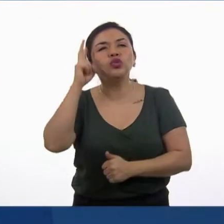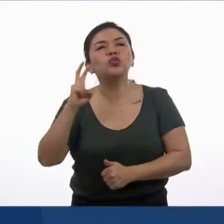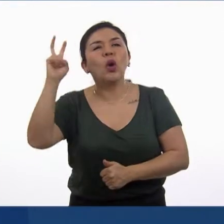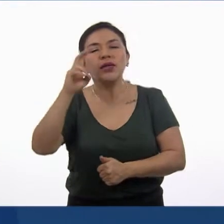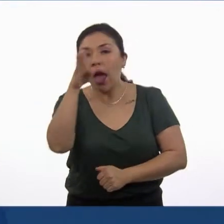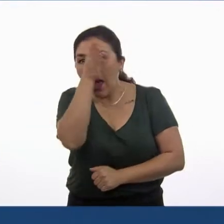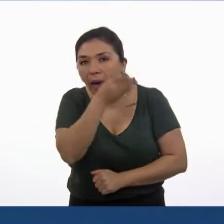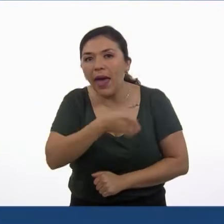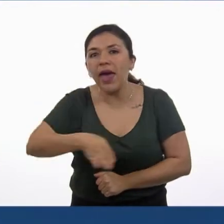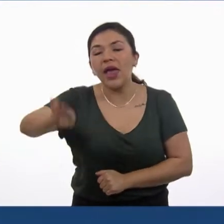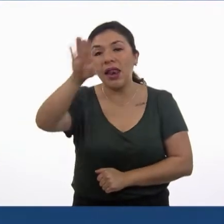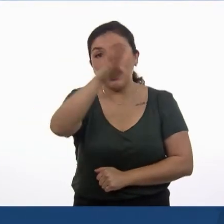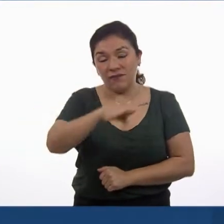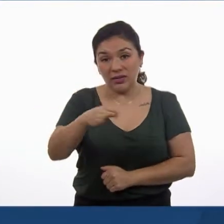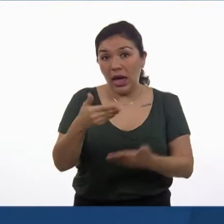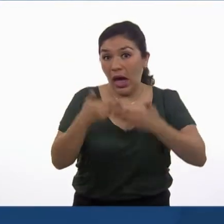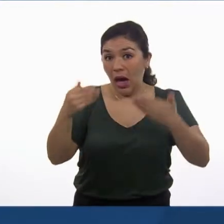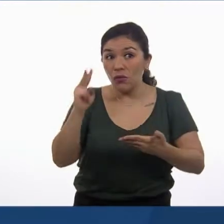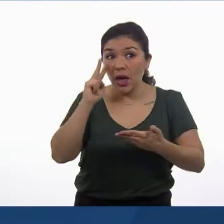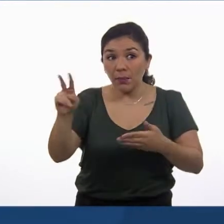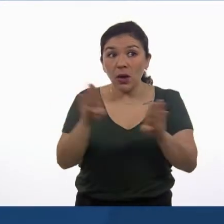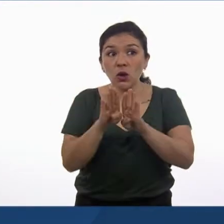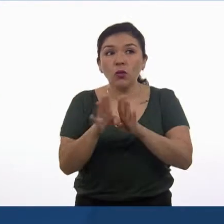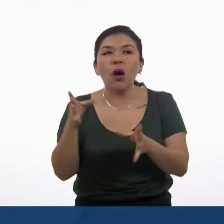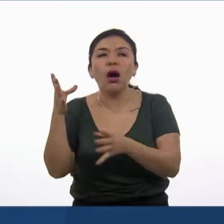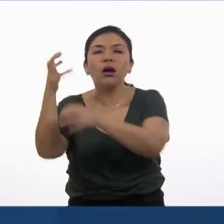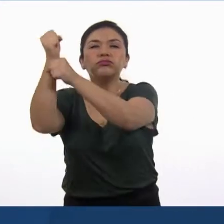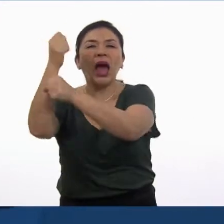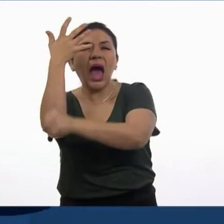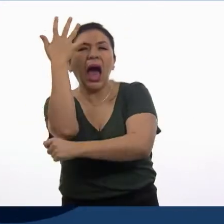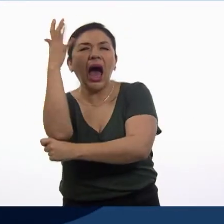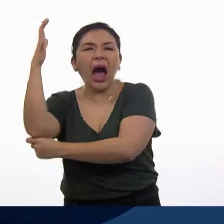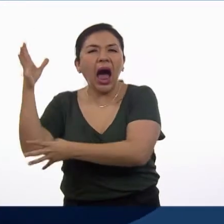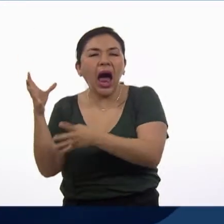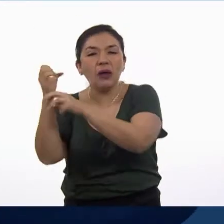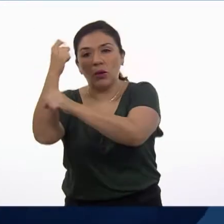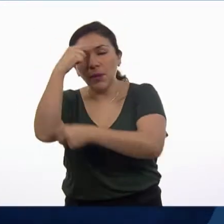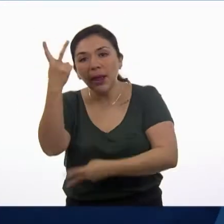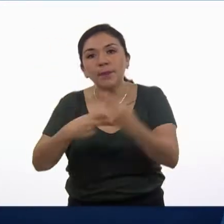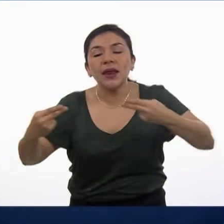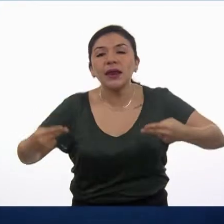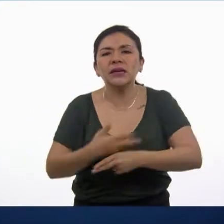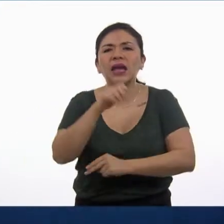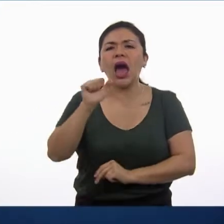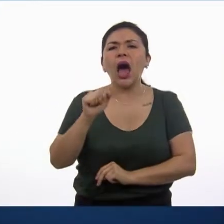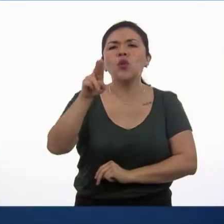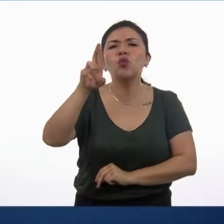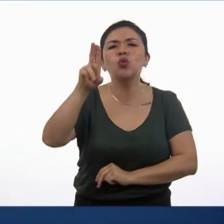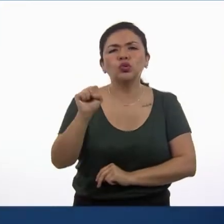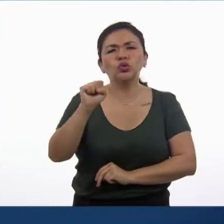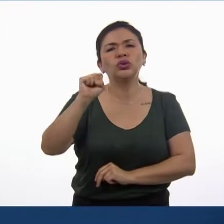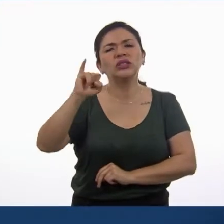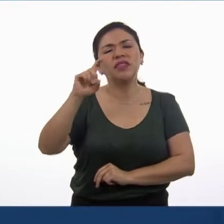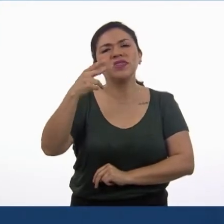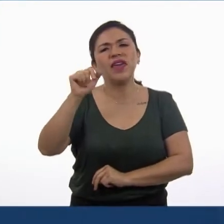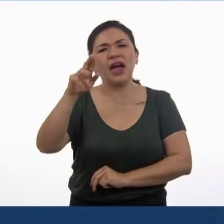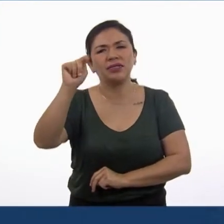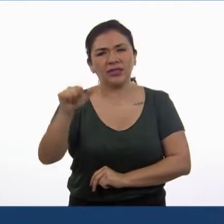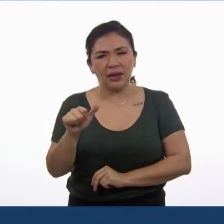concepción mística y ahora sujetándose de la rama de un árbol para dar nacimiento al áureo Siddhartha Gautama por su